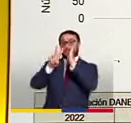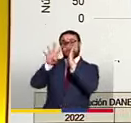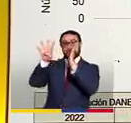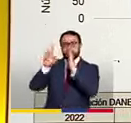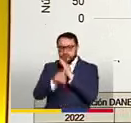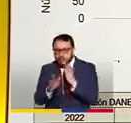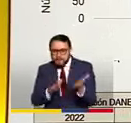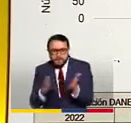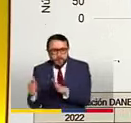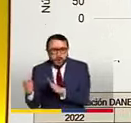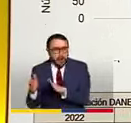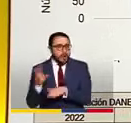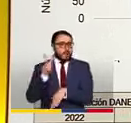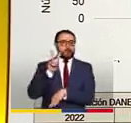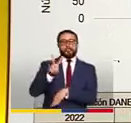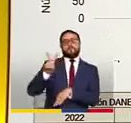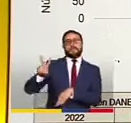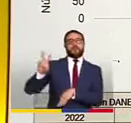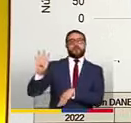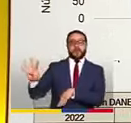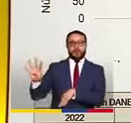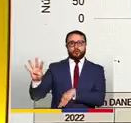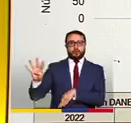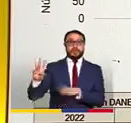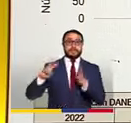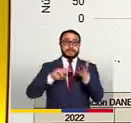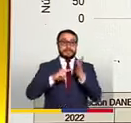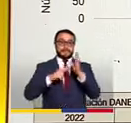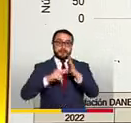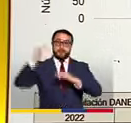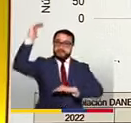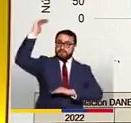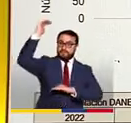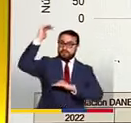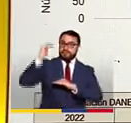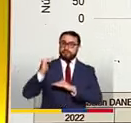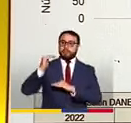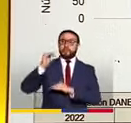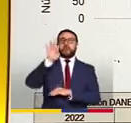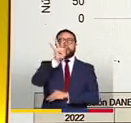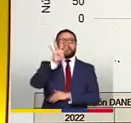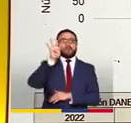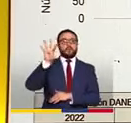2024 224, una caída del